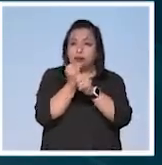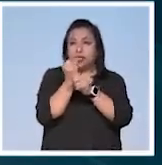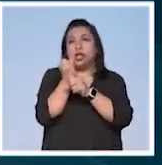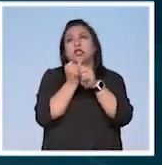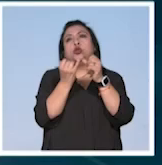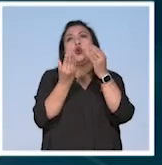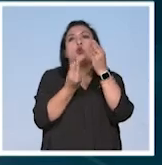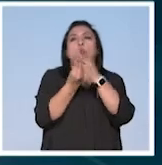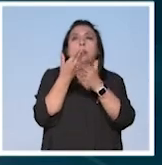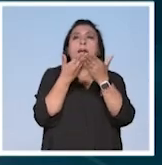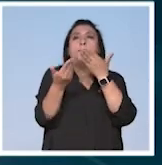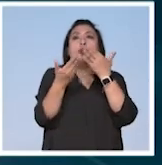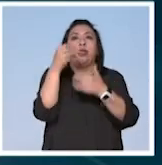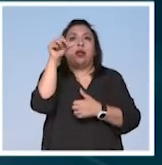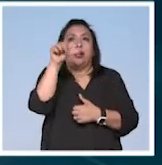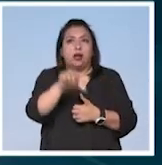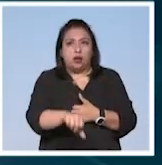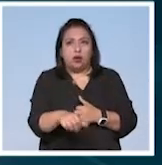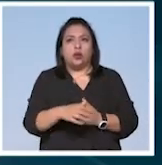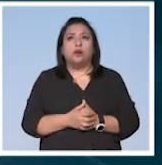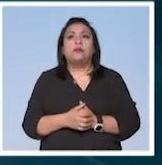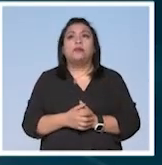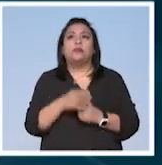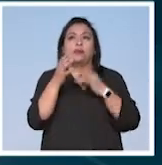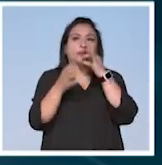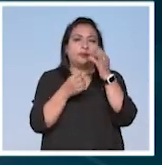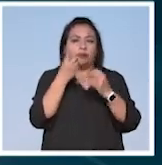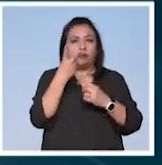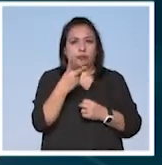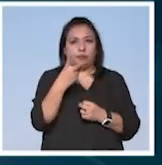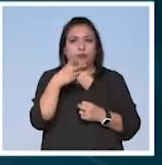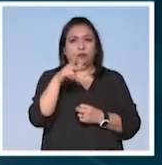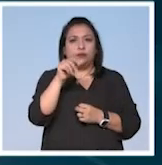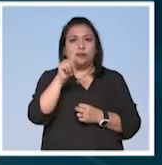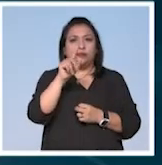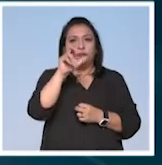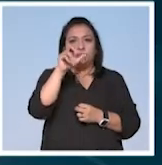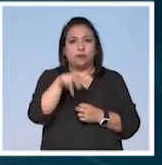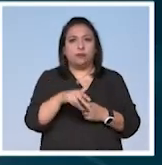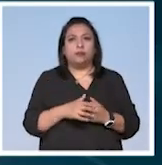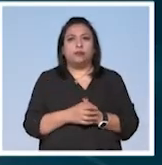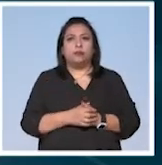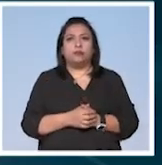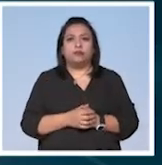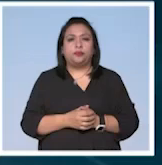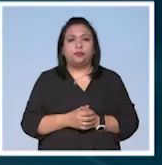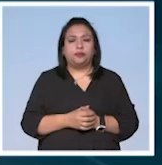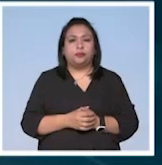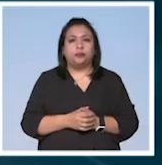de vanguardia de la actualidad. Para Noticias 22, Katia León Monterrubio.